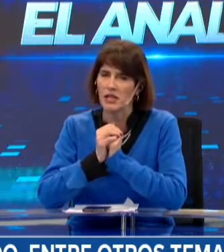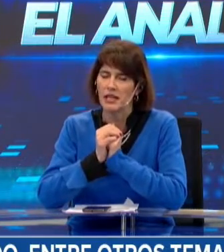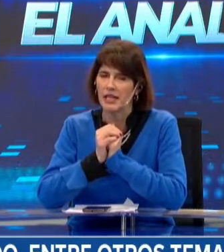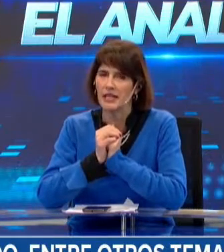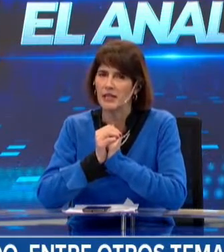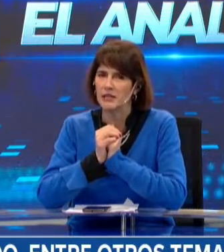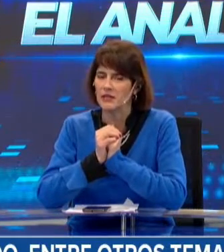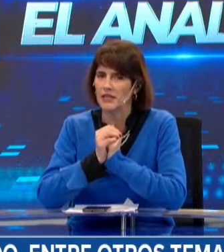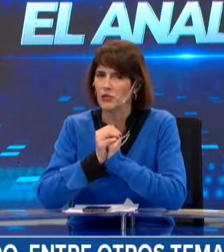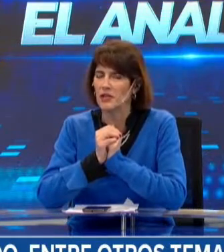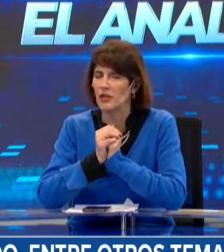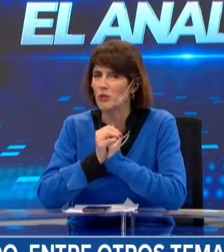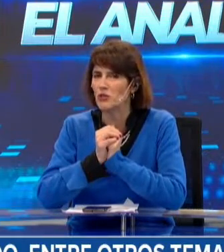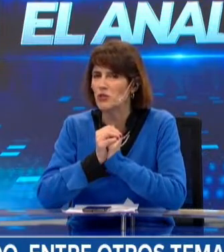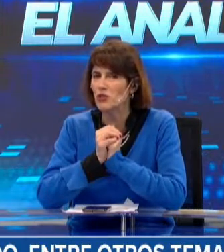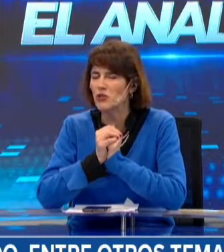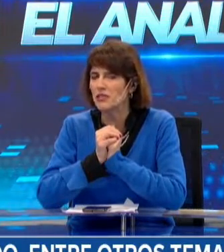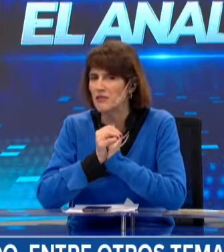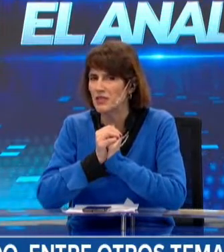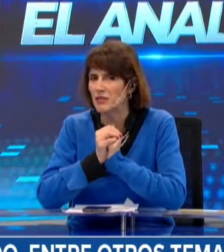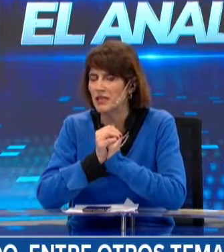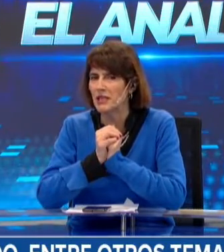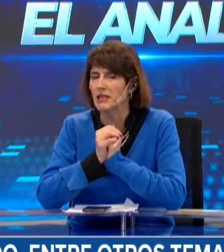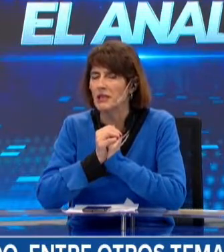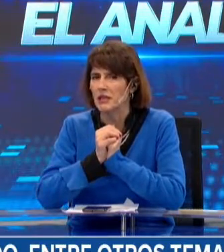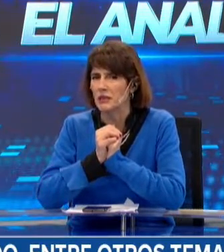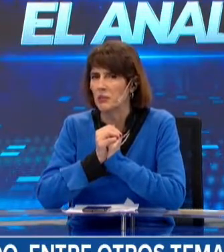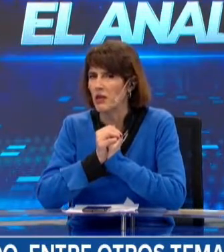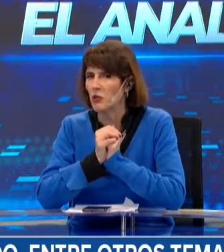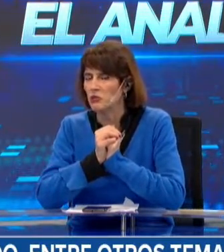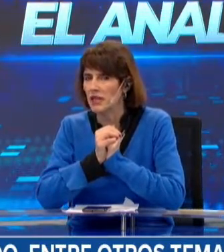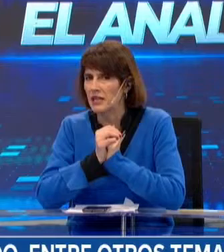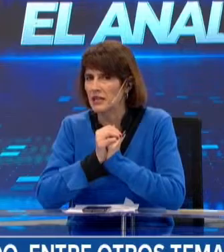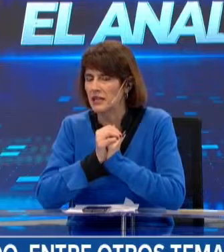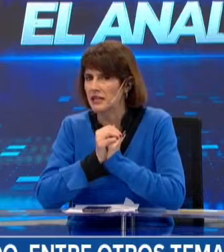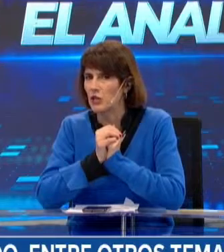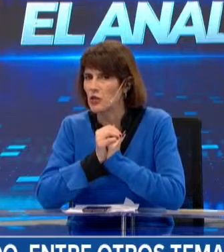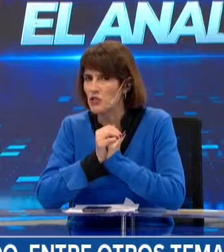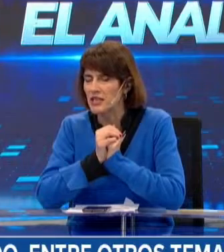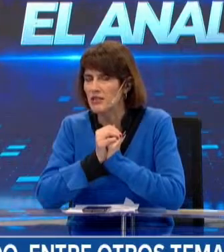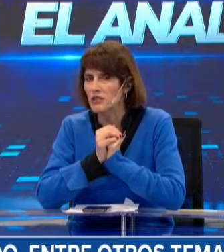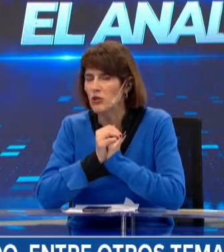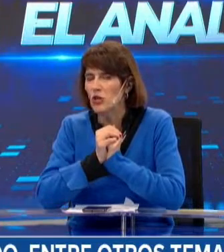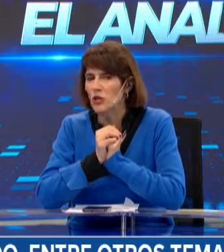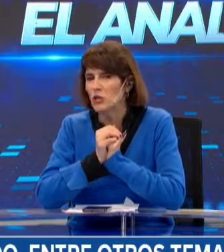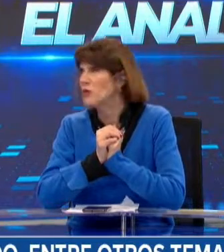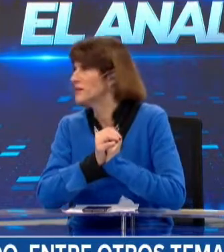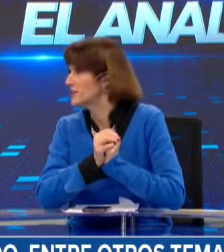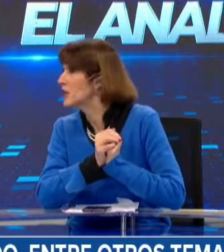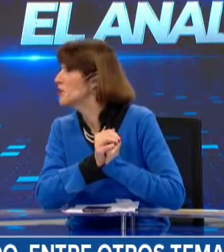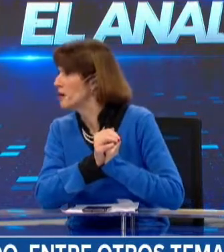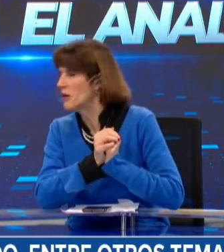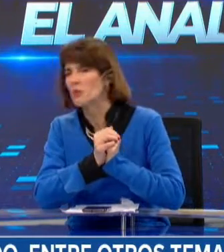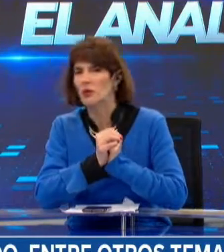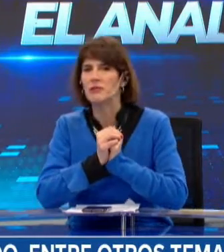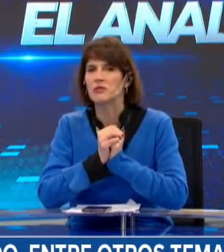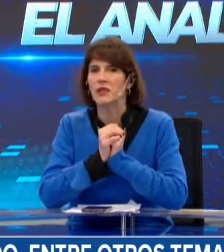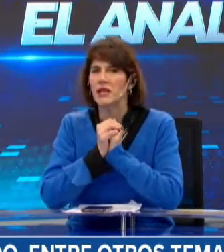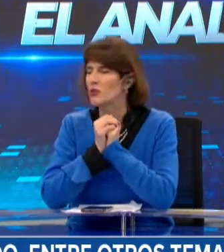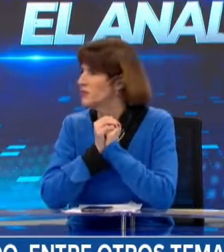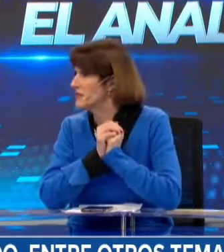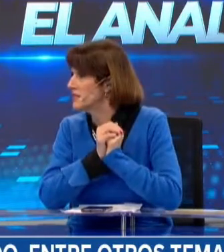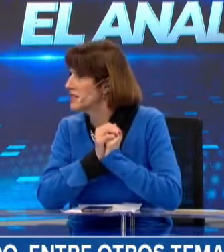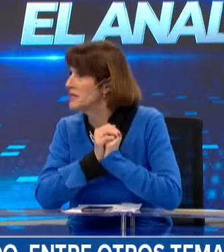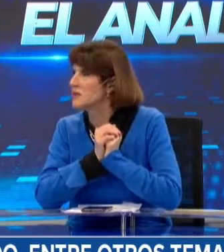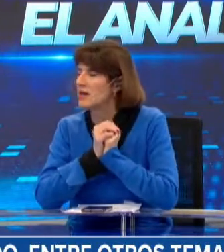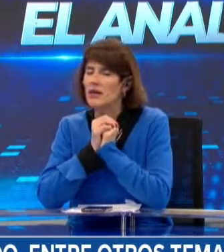rechazo en sectores de la oposición, difícilmente pueda juntar consenso, no así como acabamos de mencionar